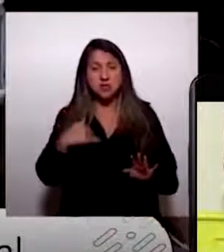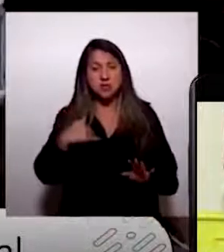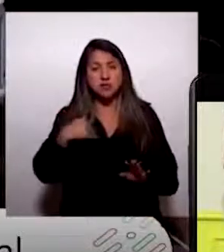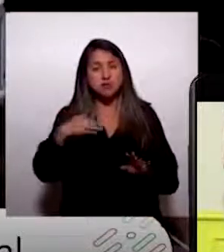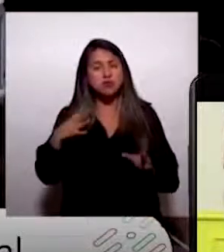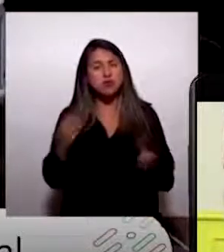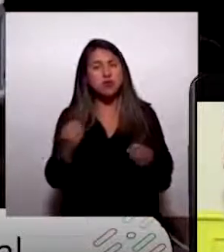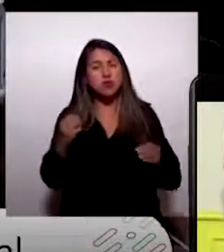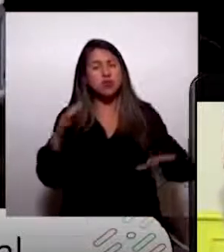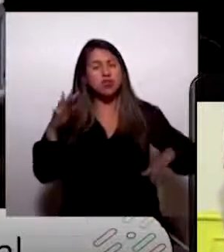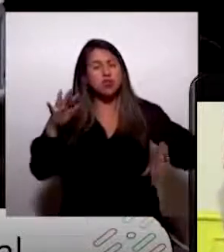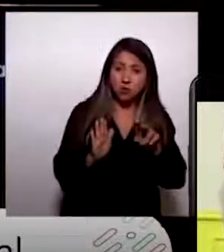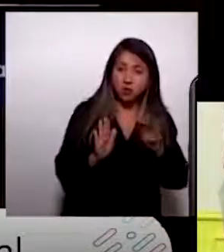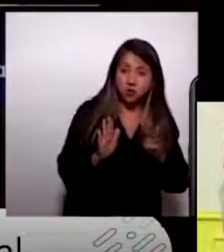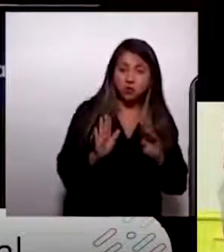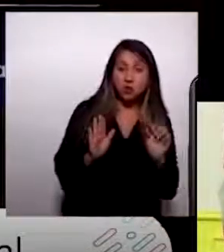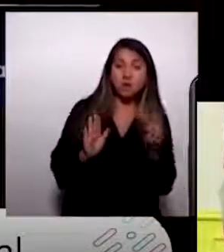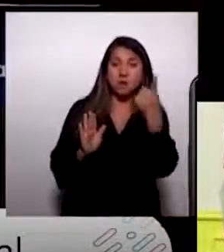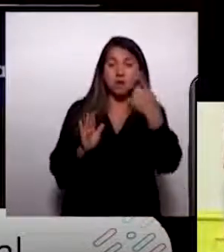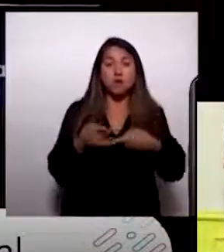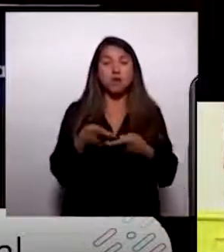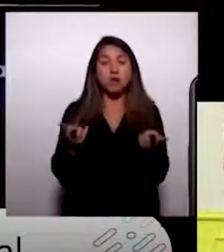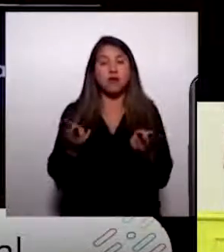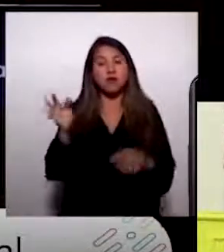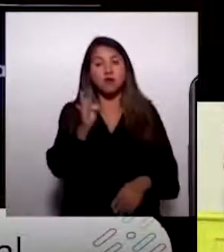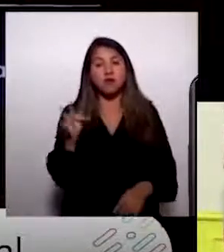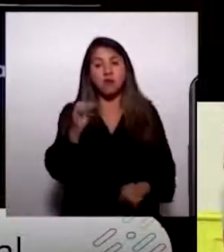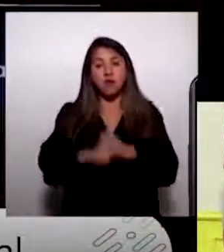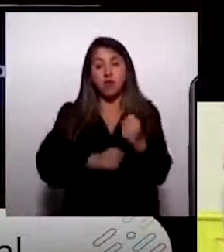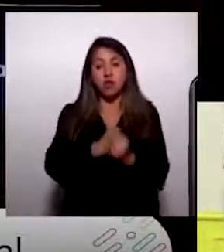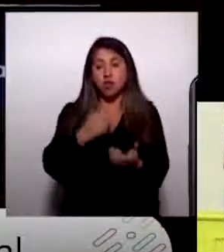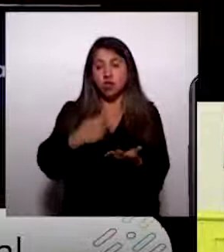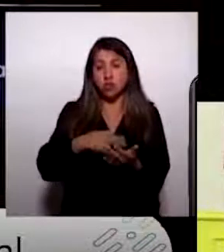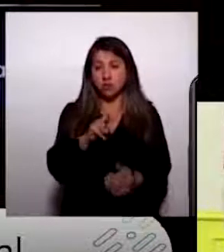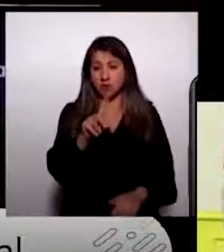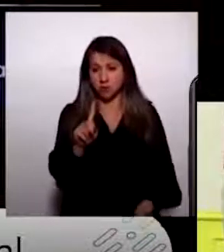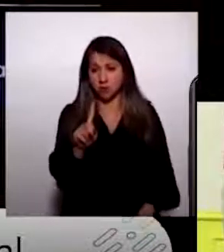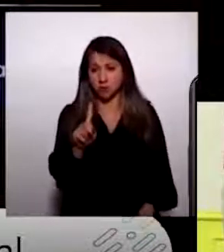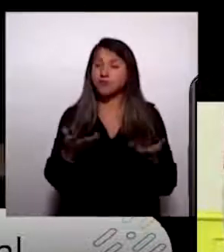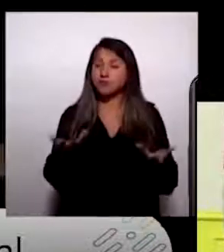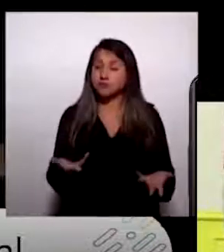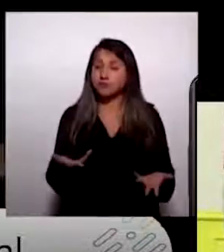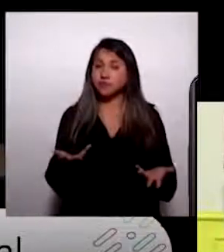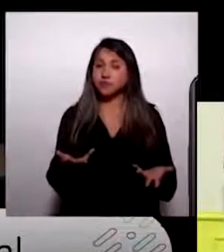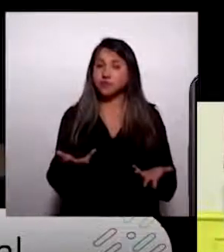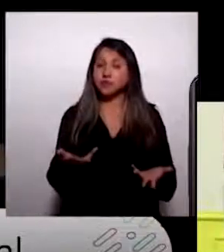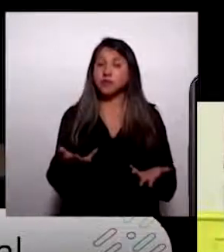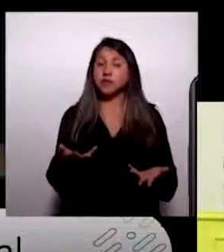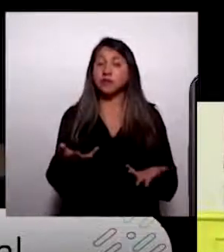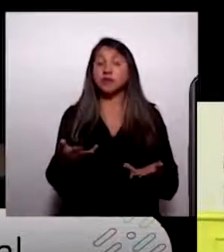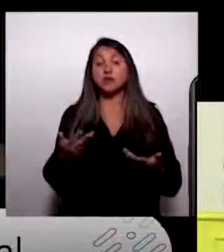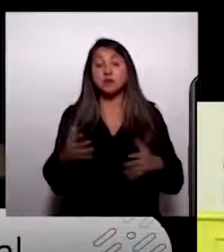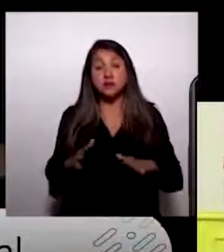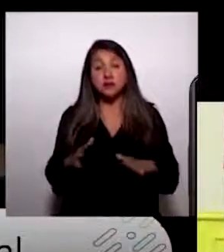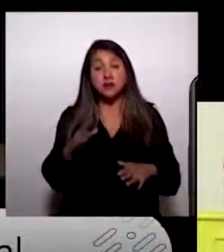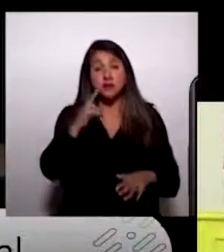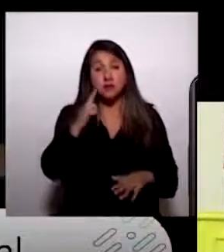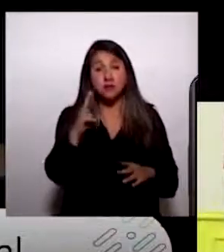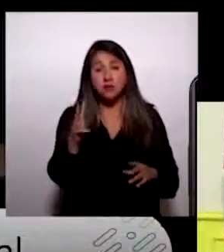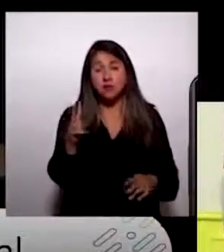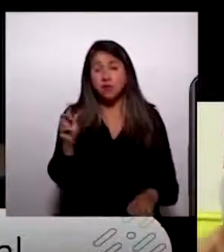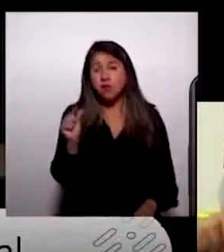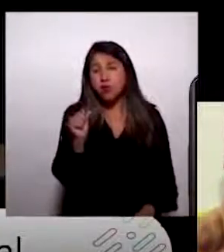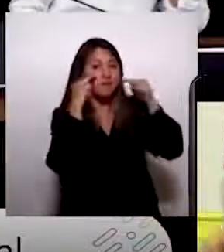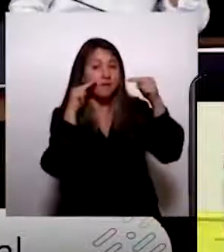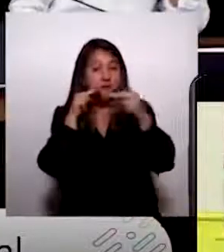Los diputados, los senadores, no estamos autorizados ni por ninguna ley para aplicar amnistía o indulto. Eso